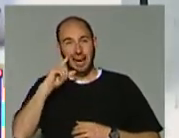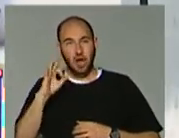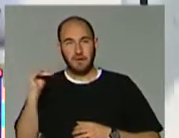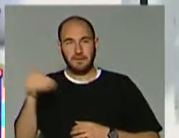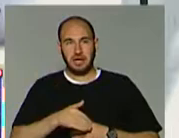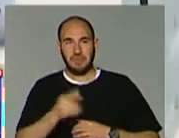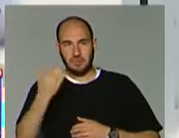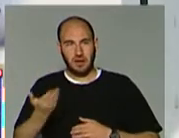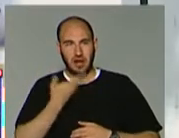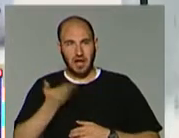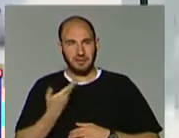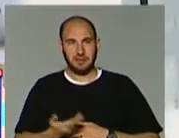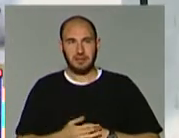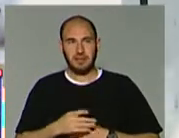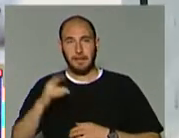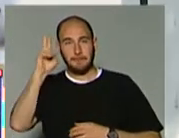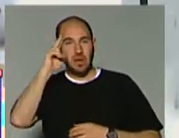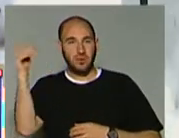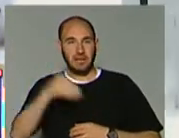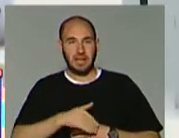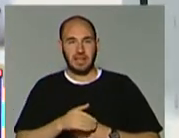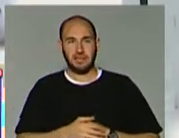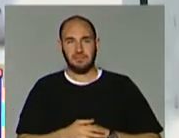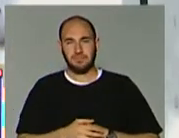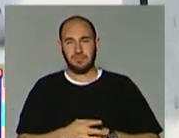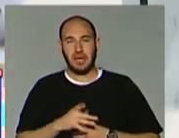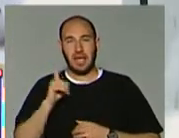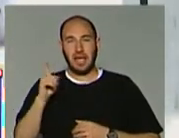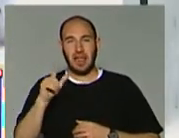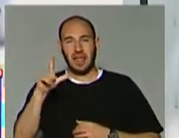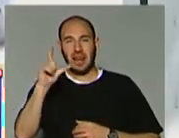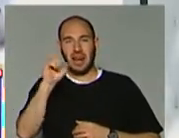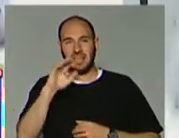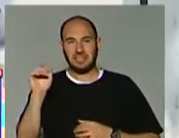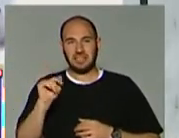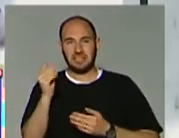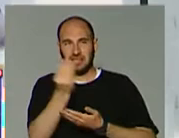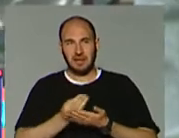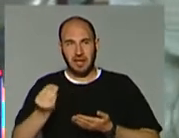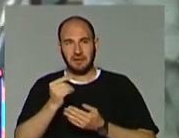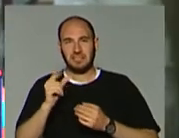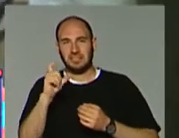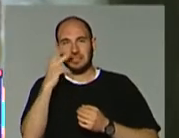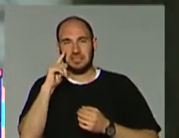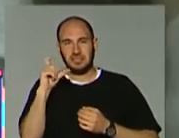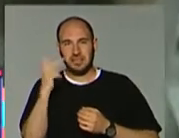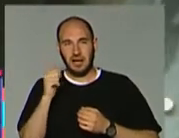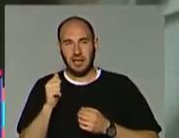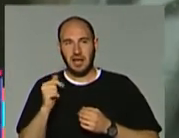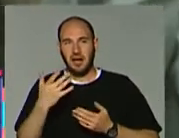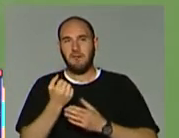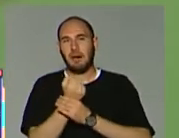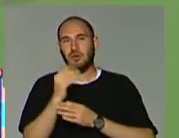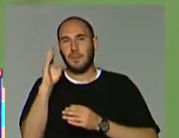uno de los ponentes, que viene de Perú, de Lima. Él hace lettering con una gráfica que se llama gráfica chicha, que es la gráfica popular